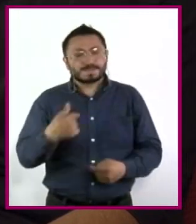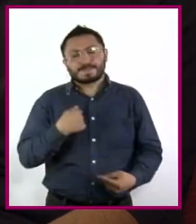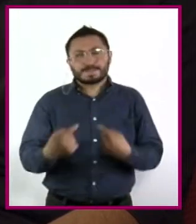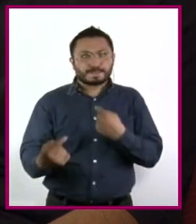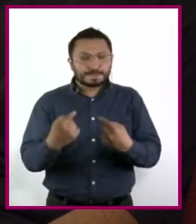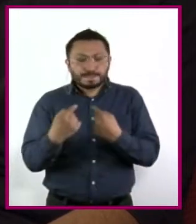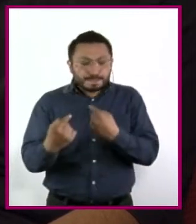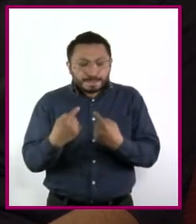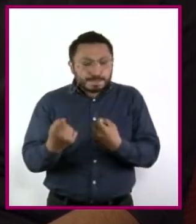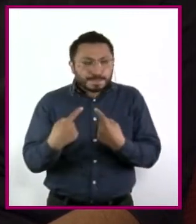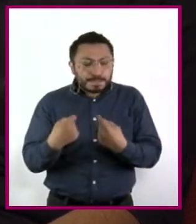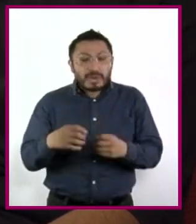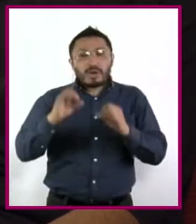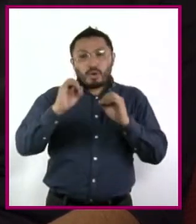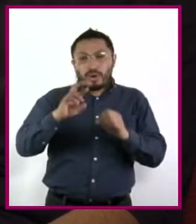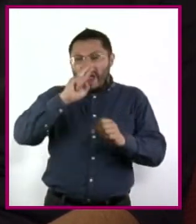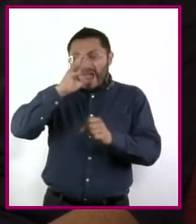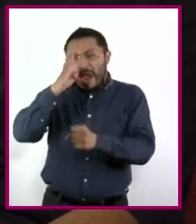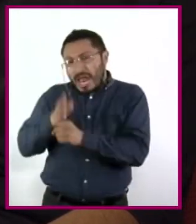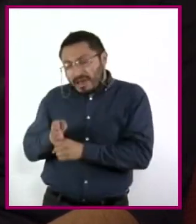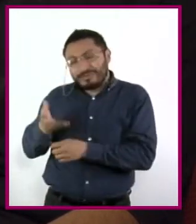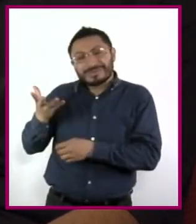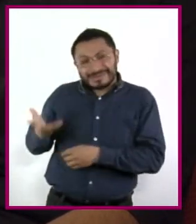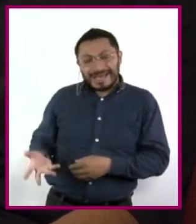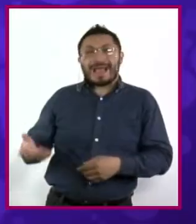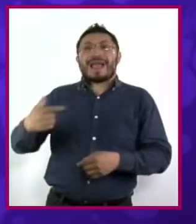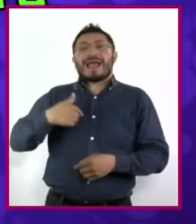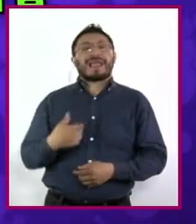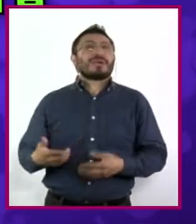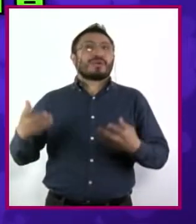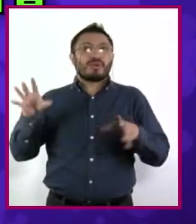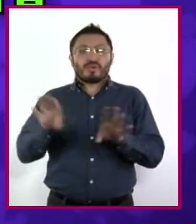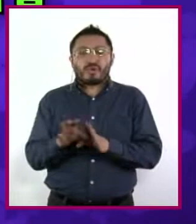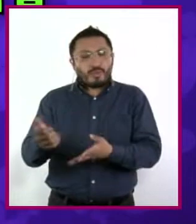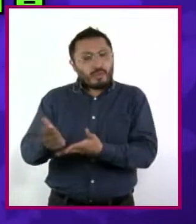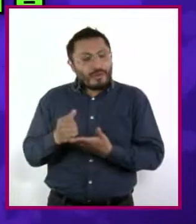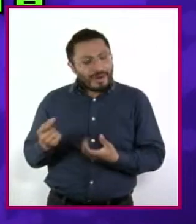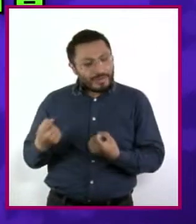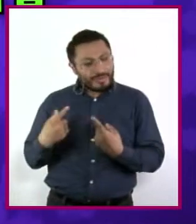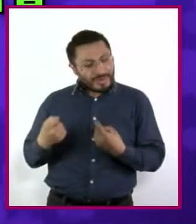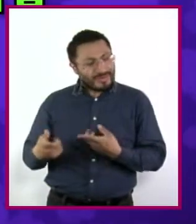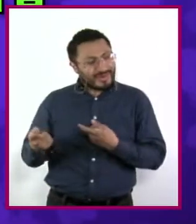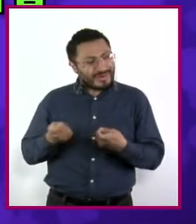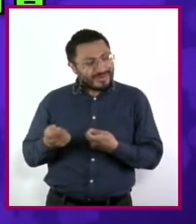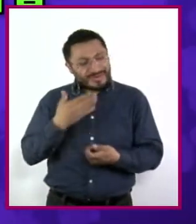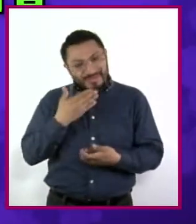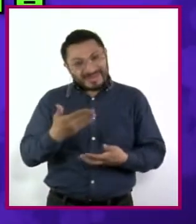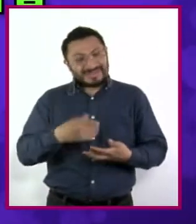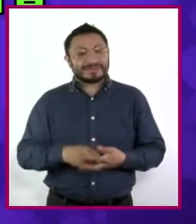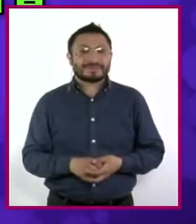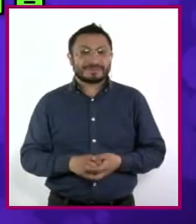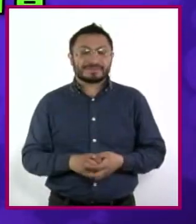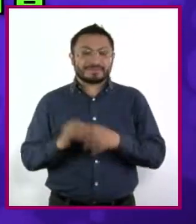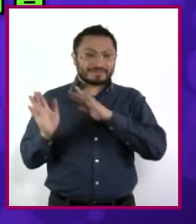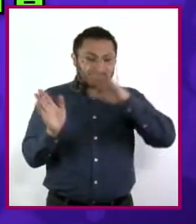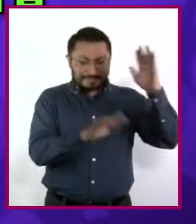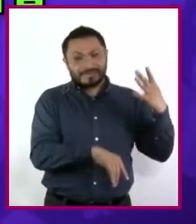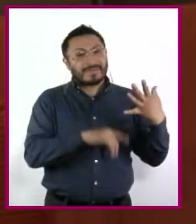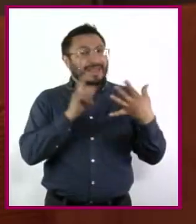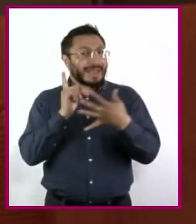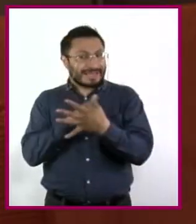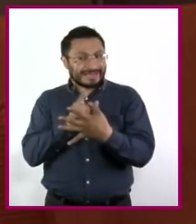implica poner manos a la obra para que tus emociones no te controlen. Estrategia número 5. Cambia el foco de